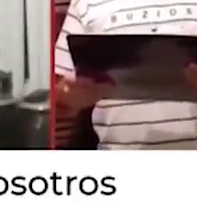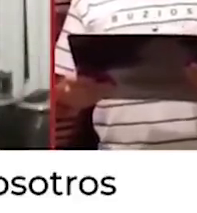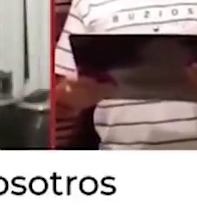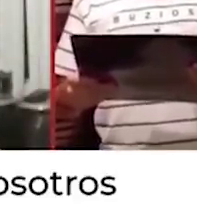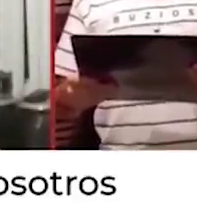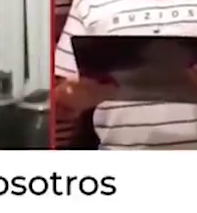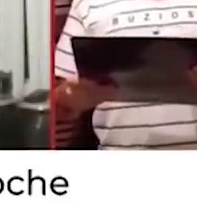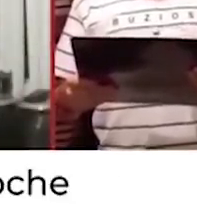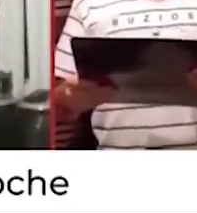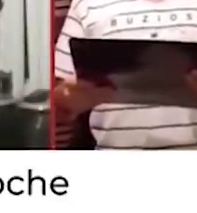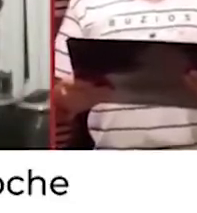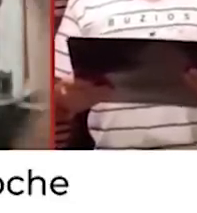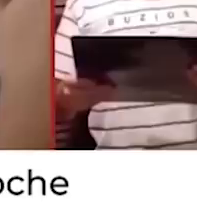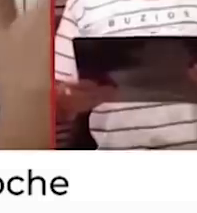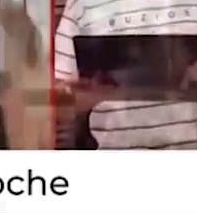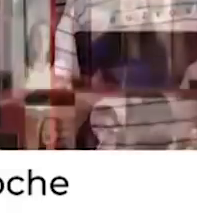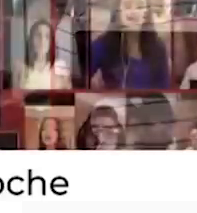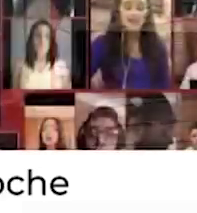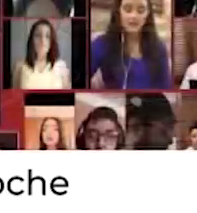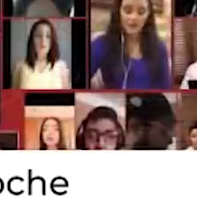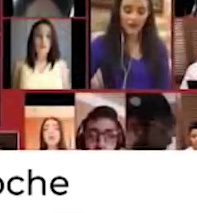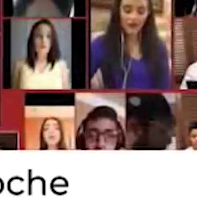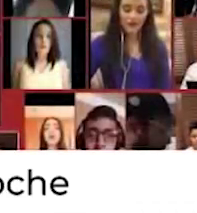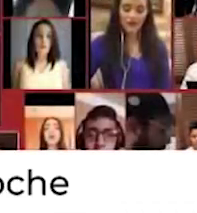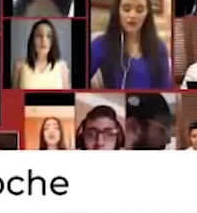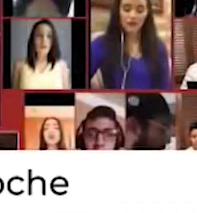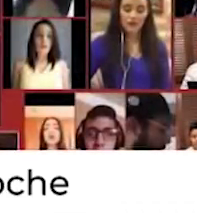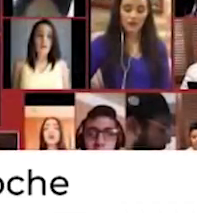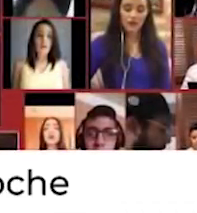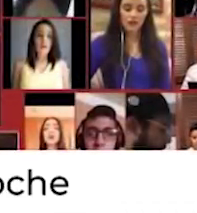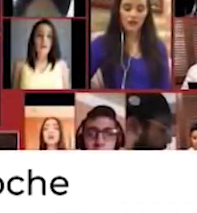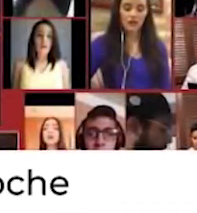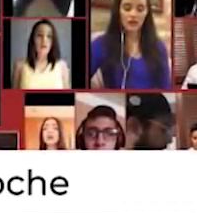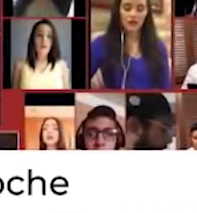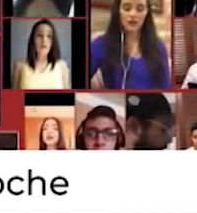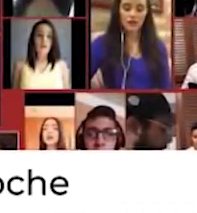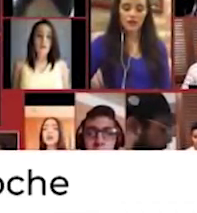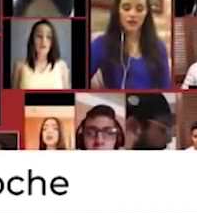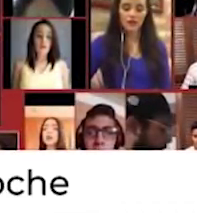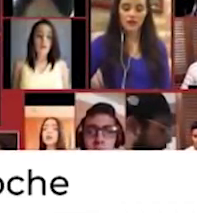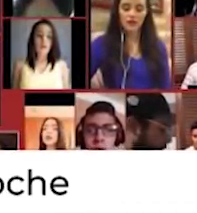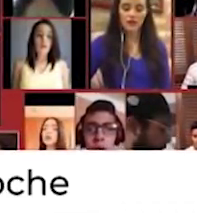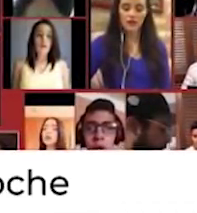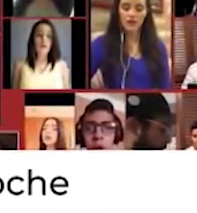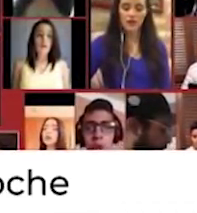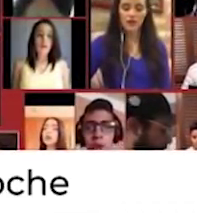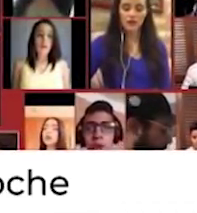thank you.